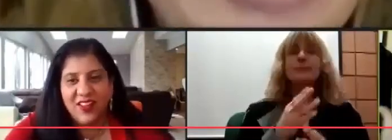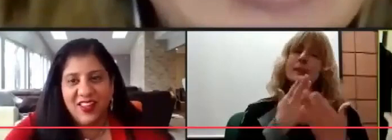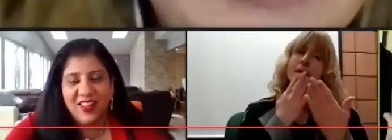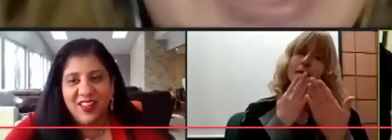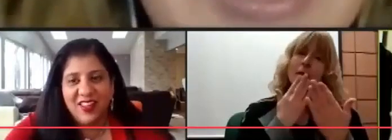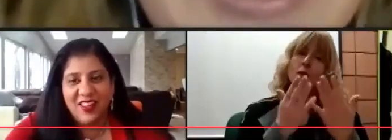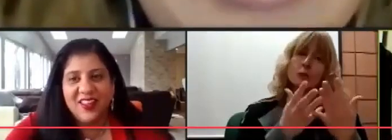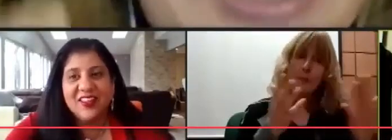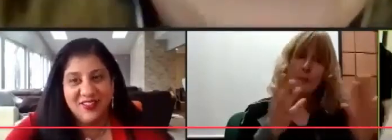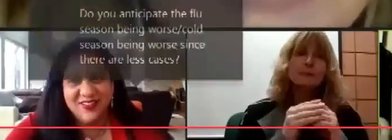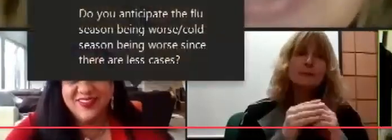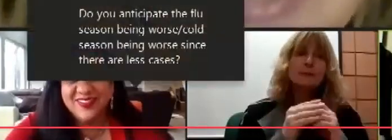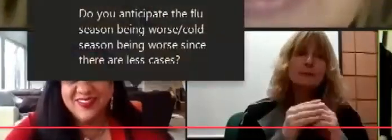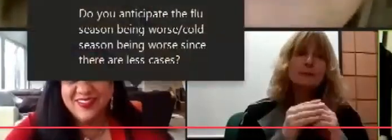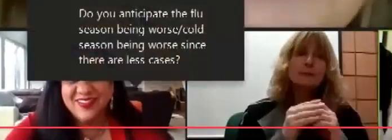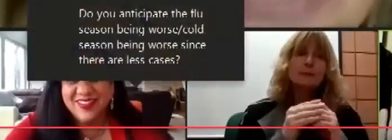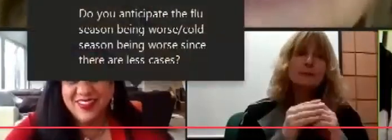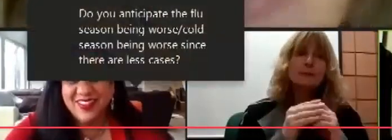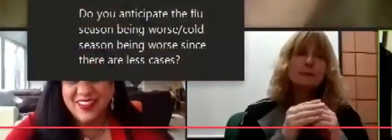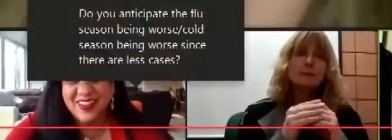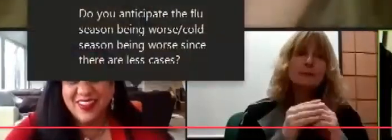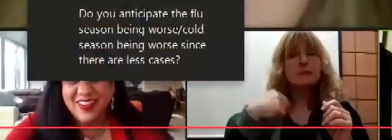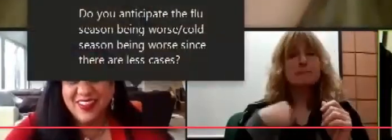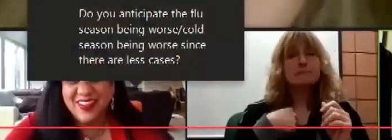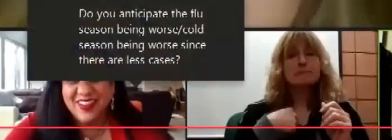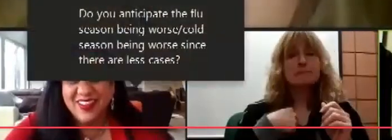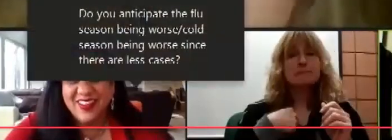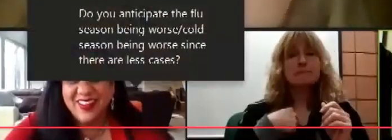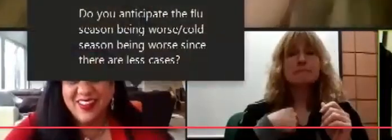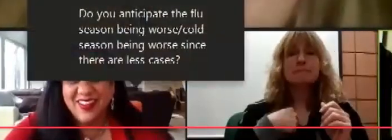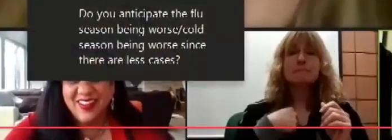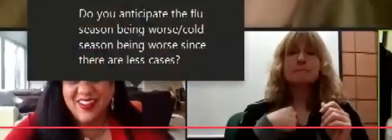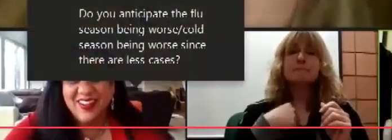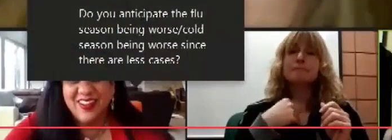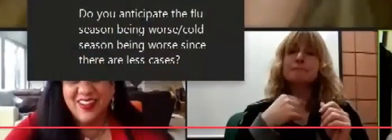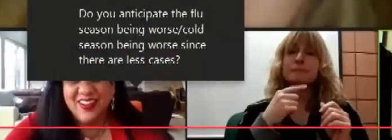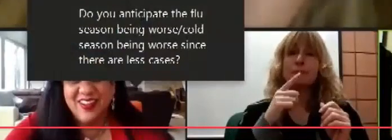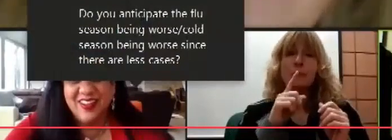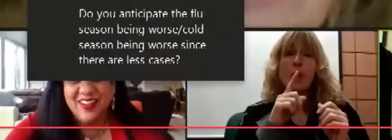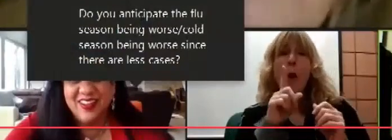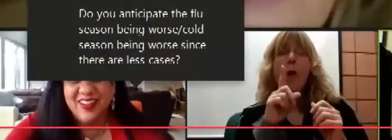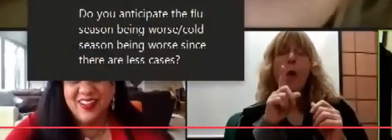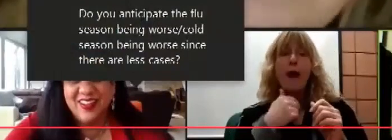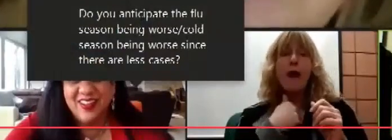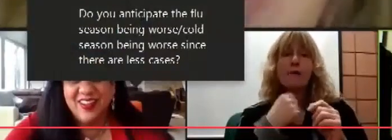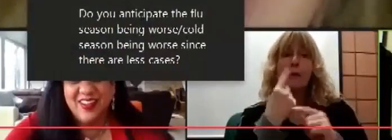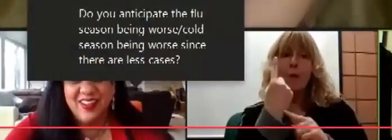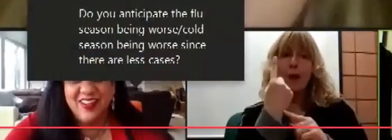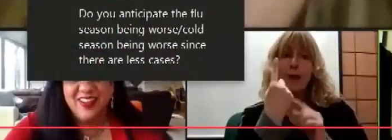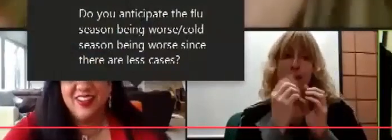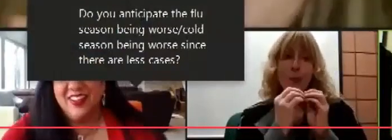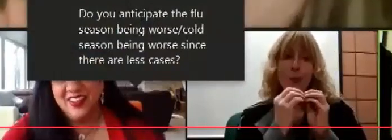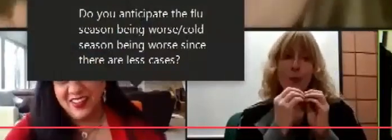que puedan ustedes ayudar a sanar a la gente muchas gracias es un honor el que confíe en su